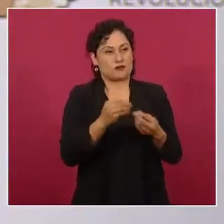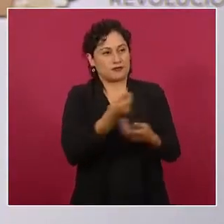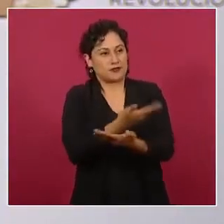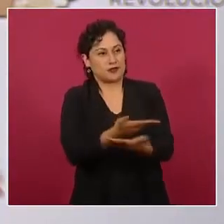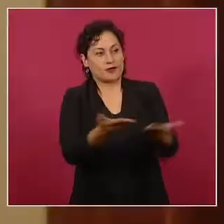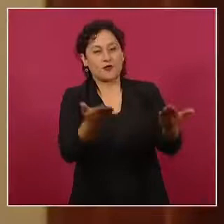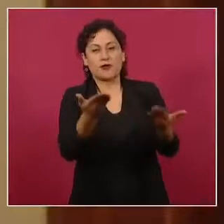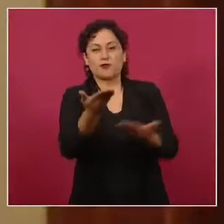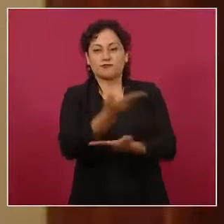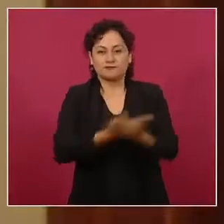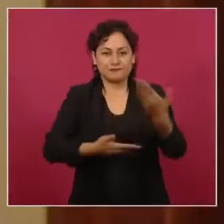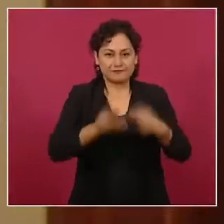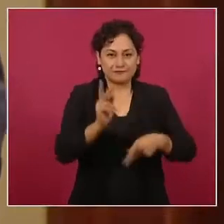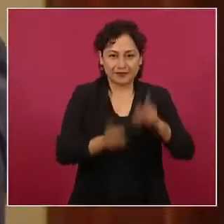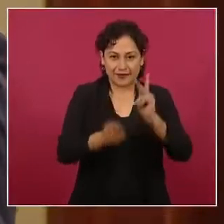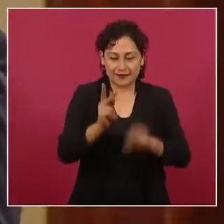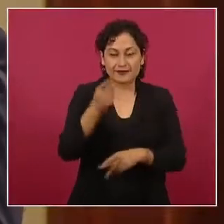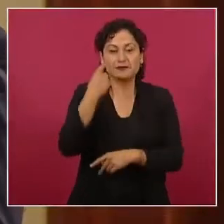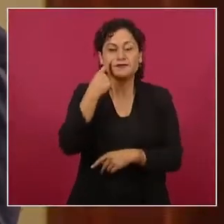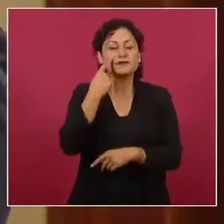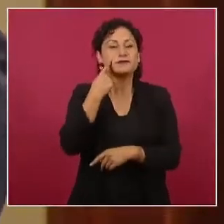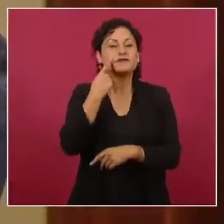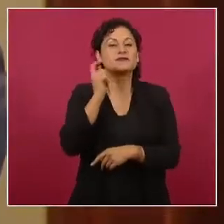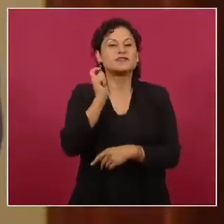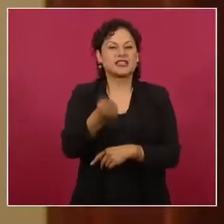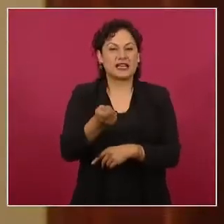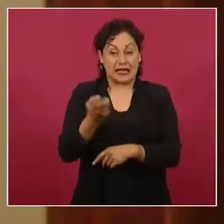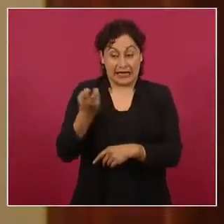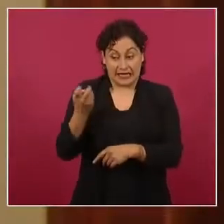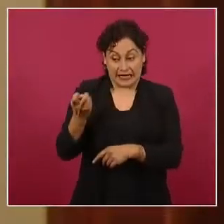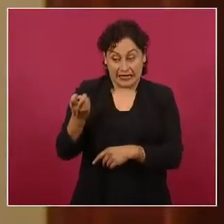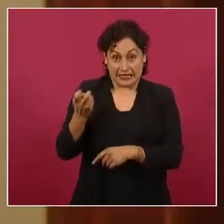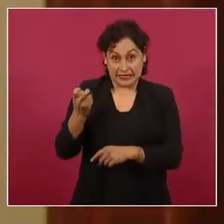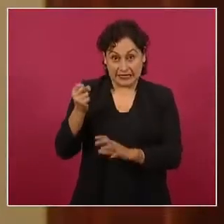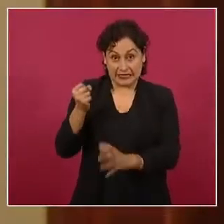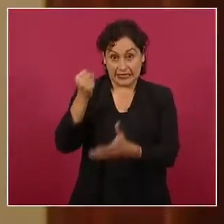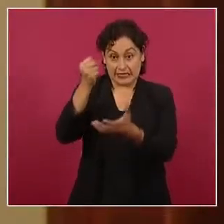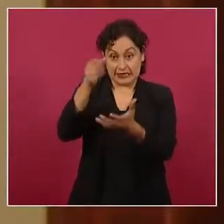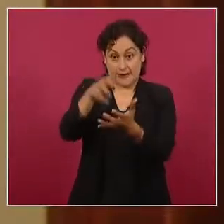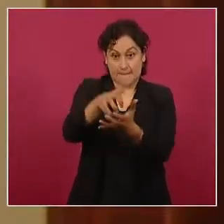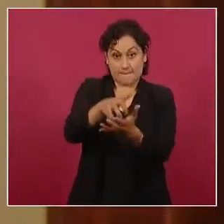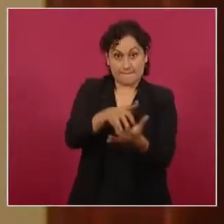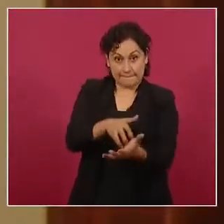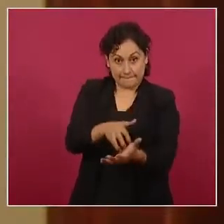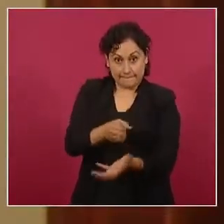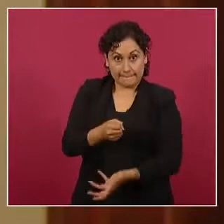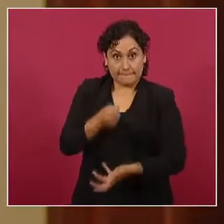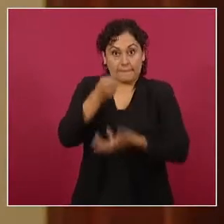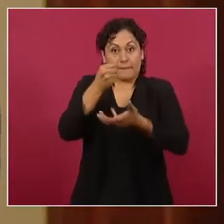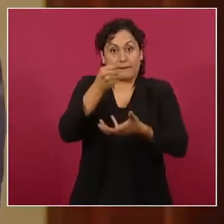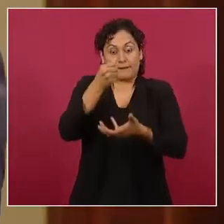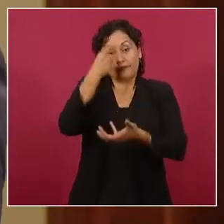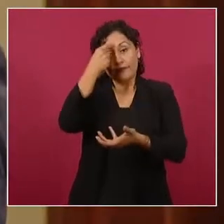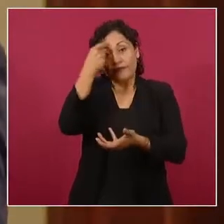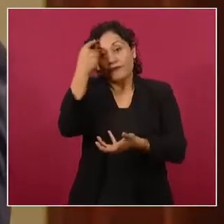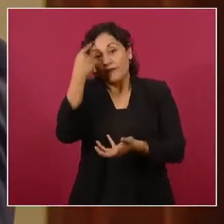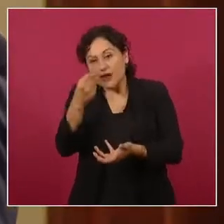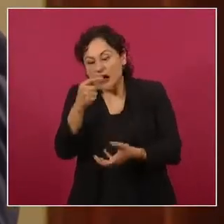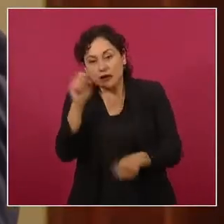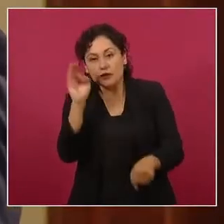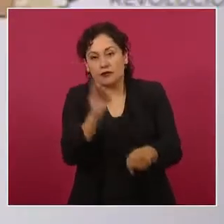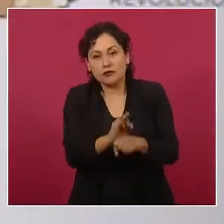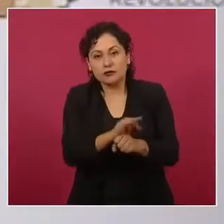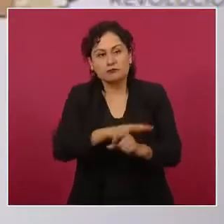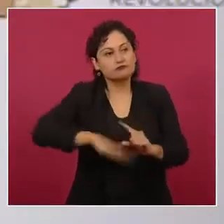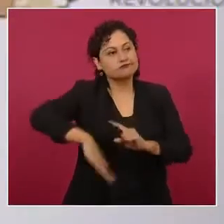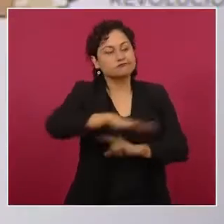ustedes y socializarlo. Representa ese ahorro a la economía